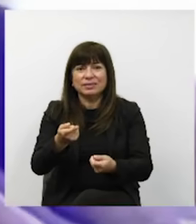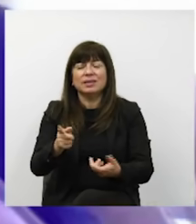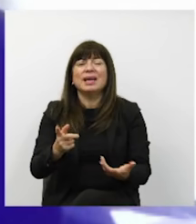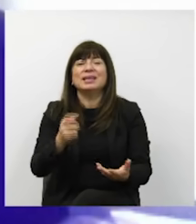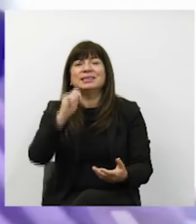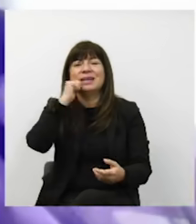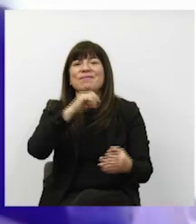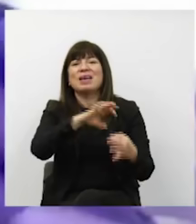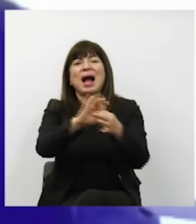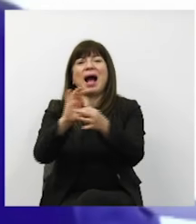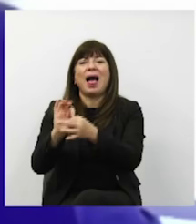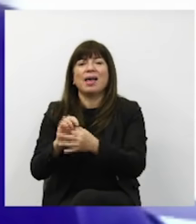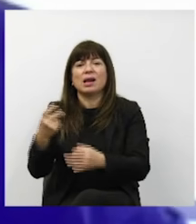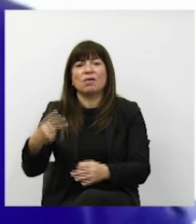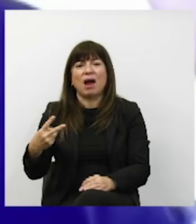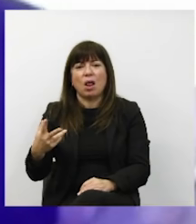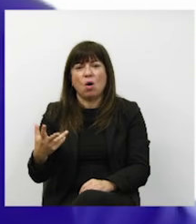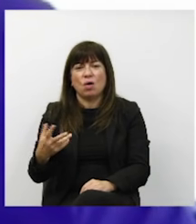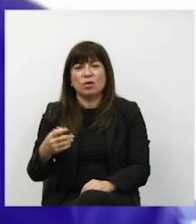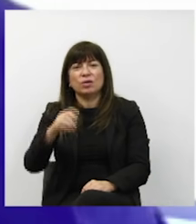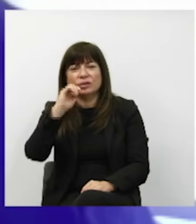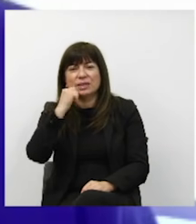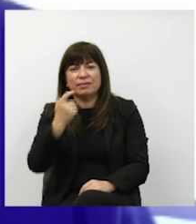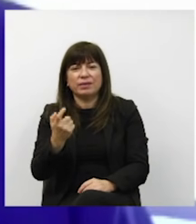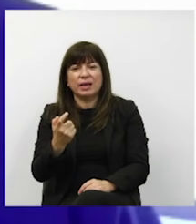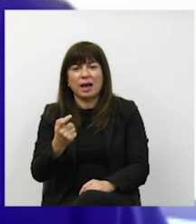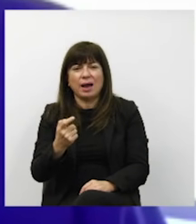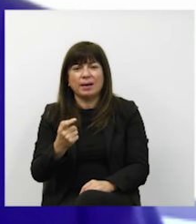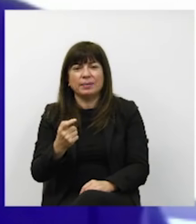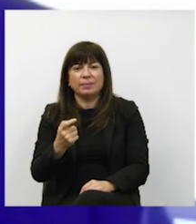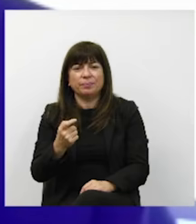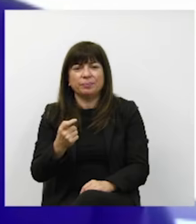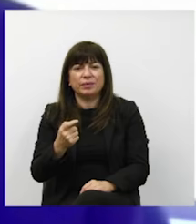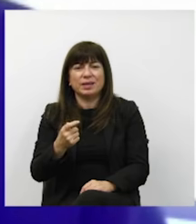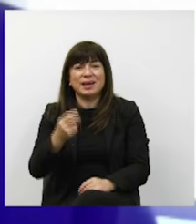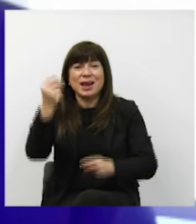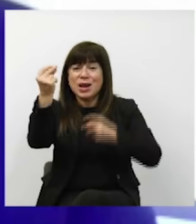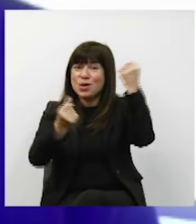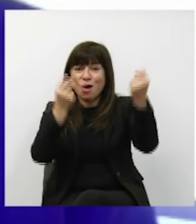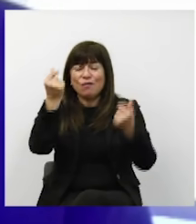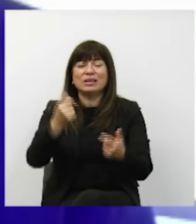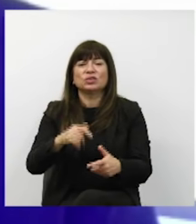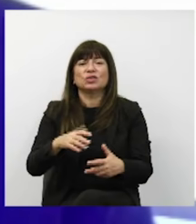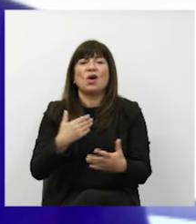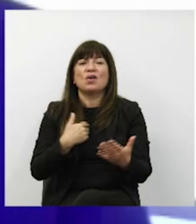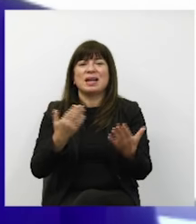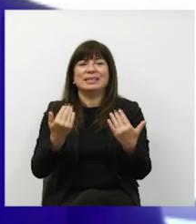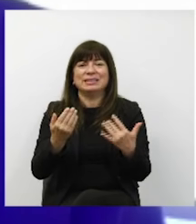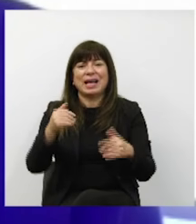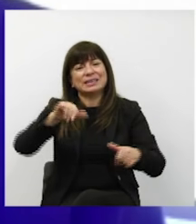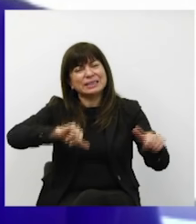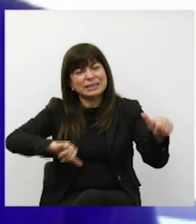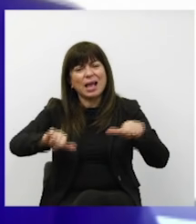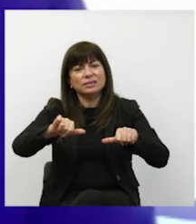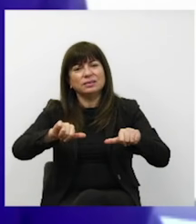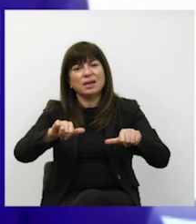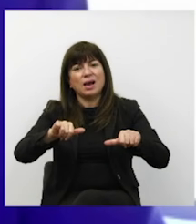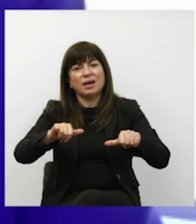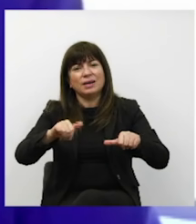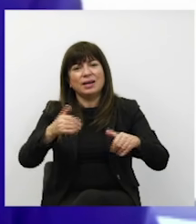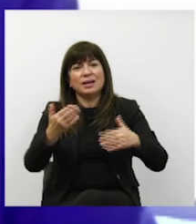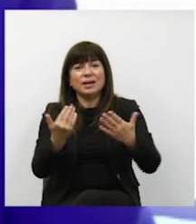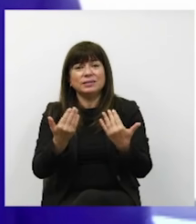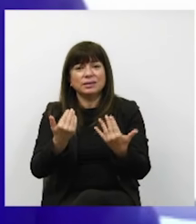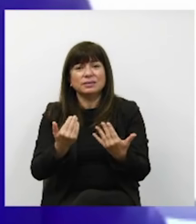me refiero con cadena de valor, no me refiero a irse al mundo. Y eso requiere innovación, eso requiere ciencia, eso requiere cosas